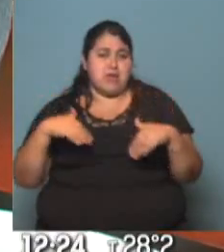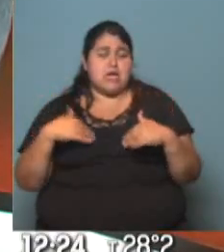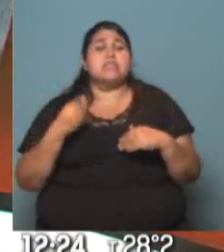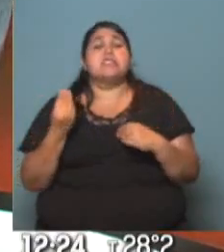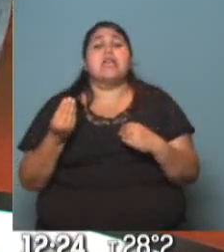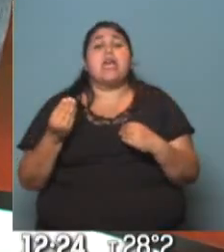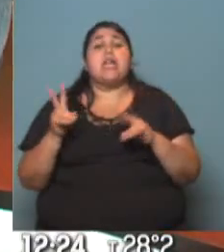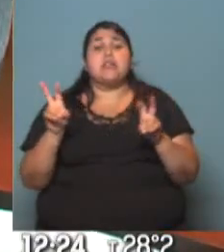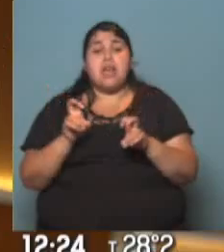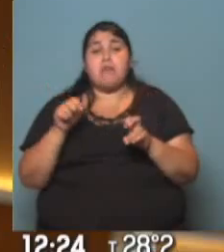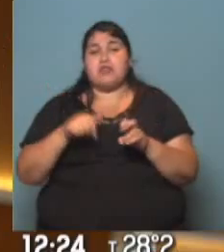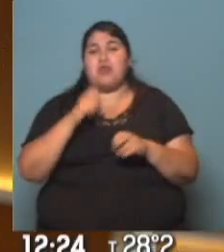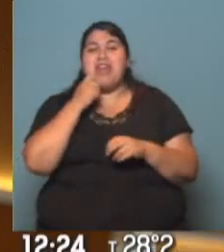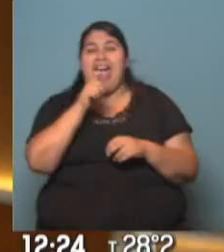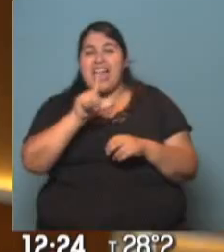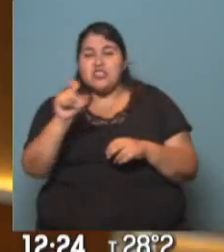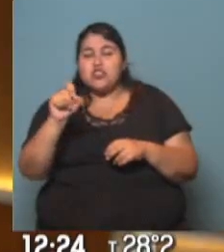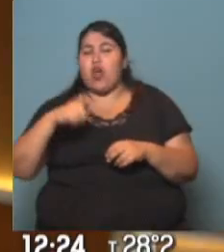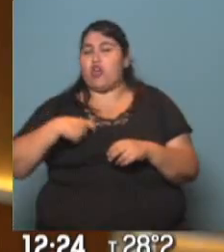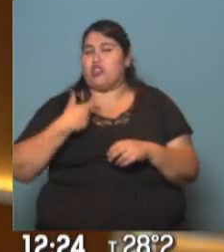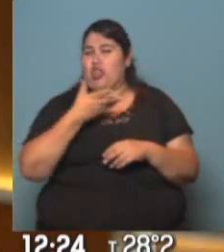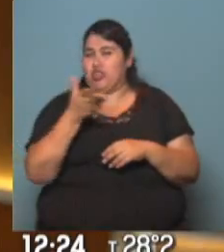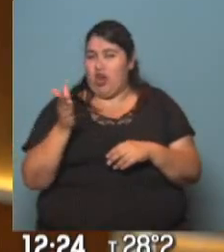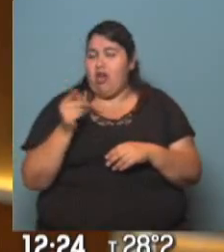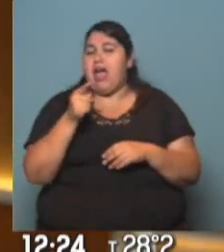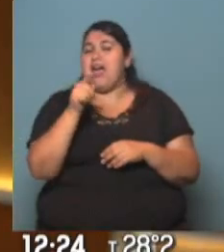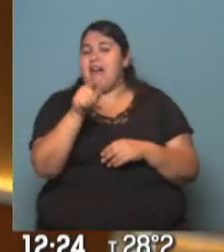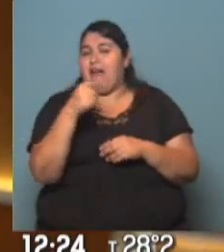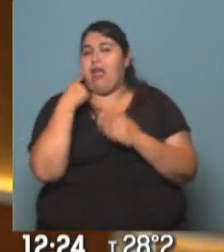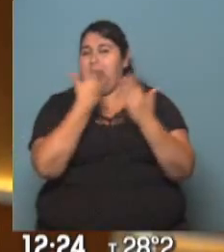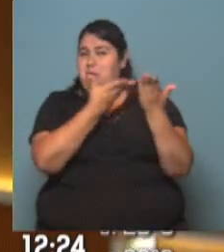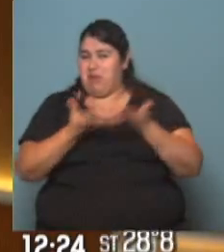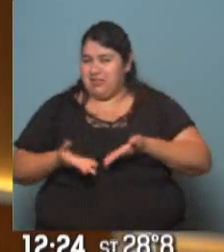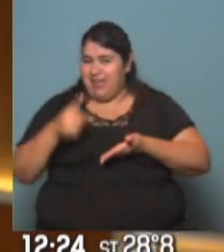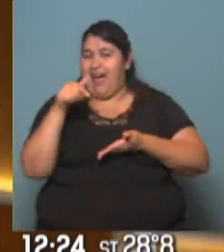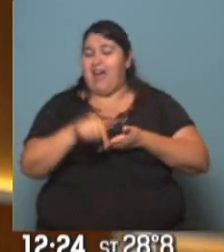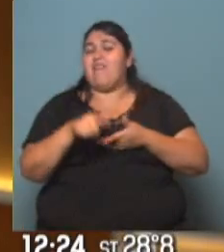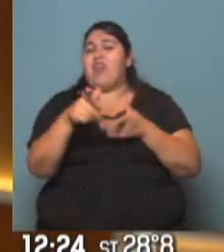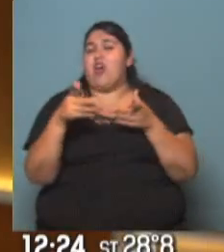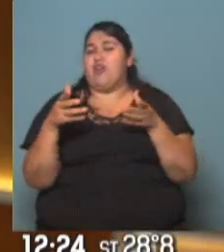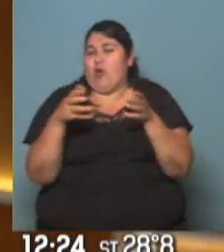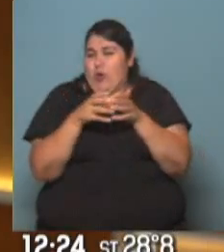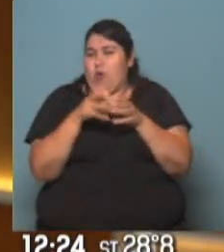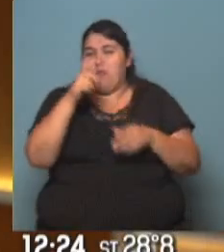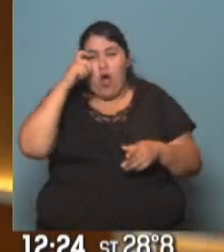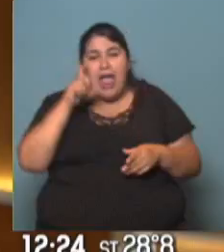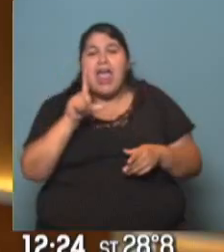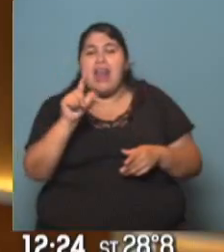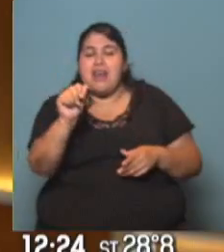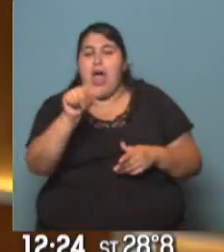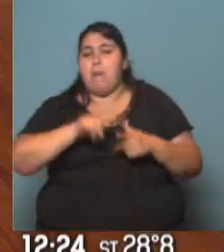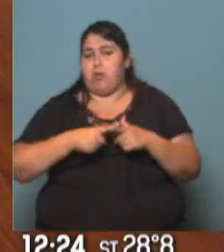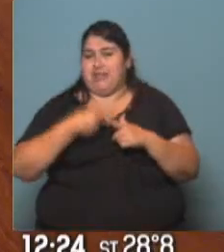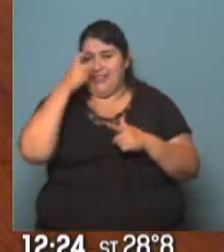como bien nos dice victoria gallo que es socióloga y que está como invitada hoy día que es representante de la del área política